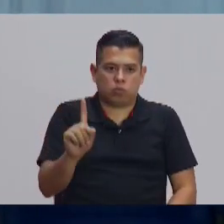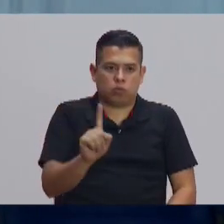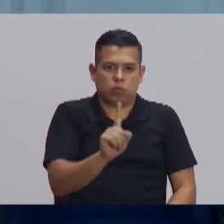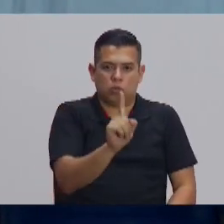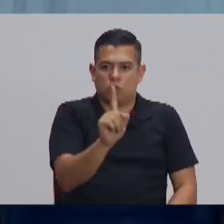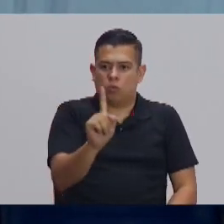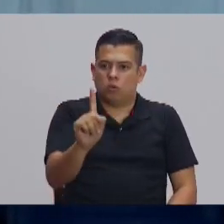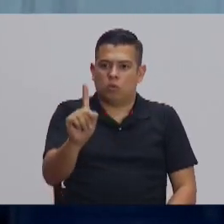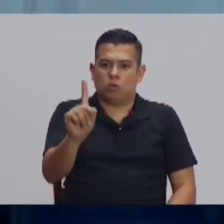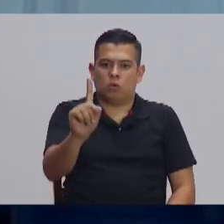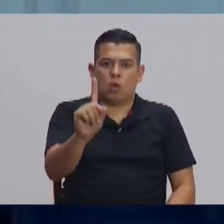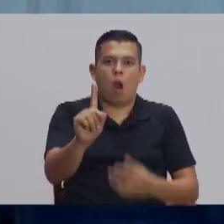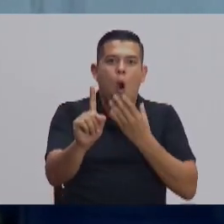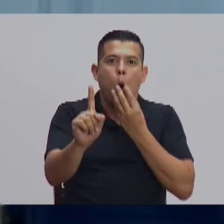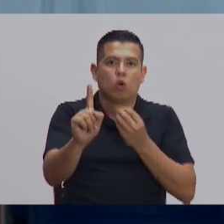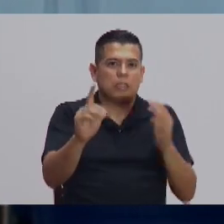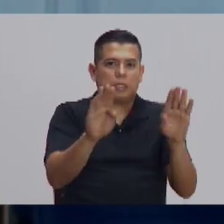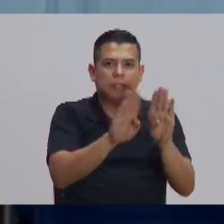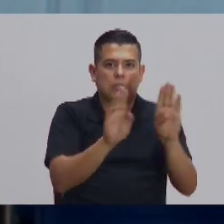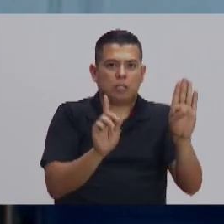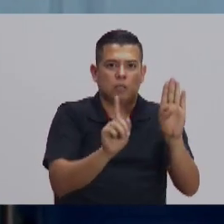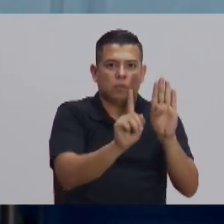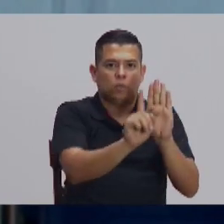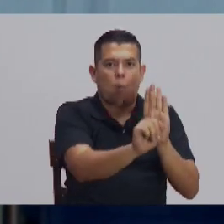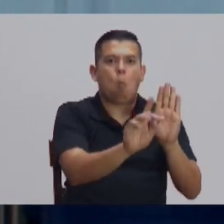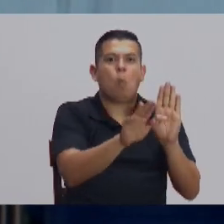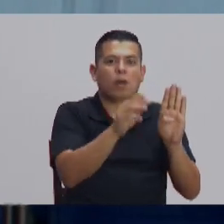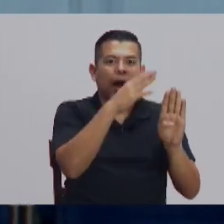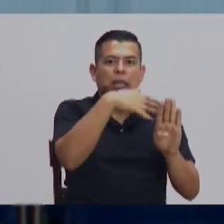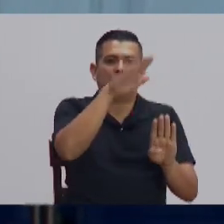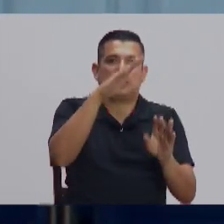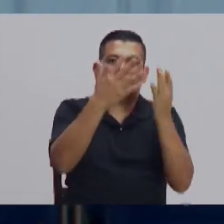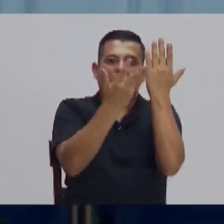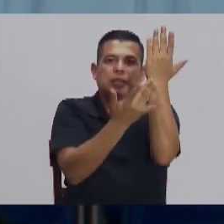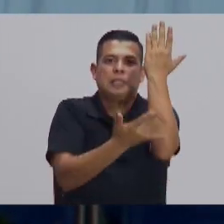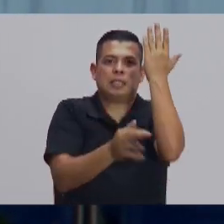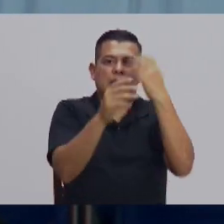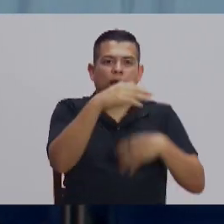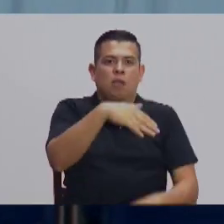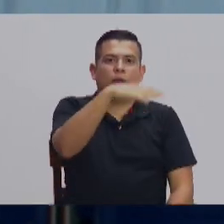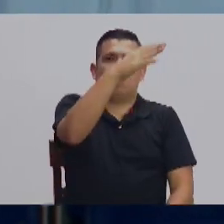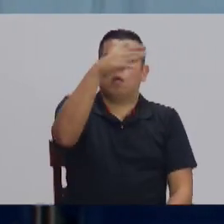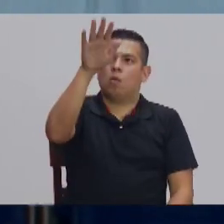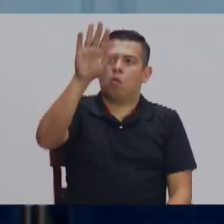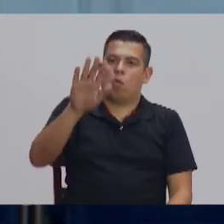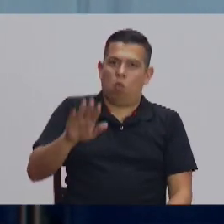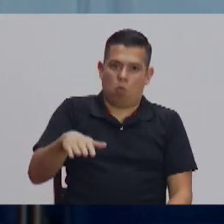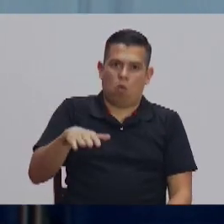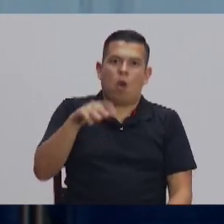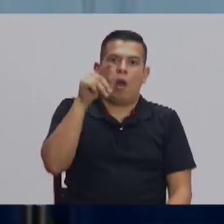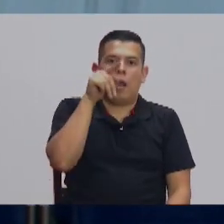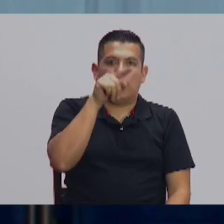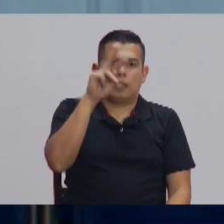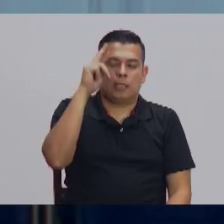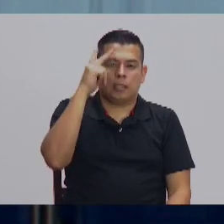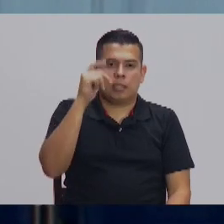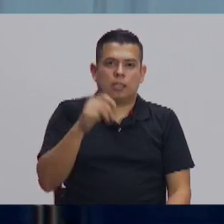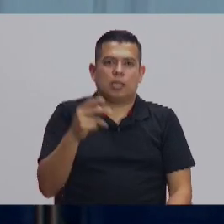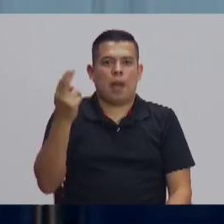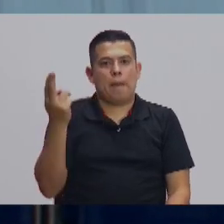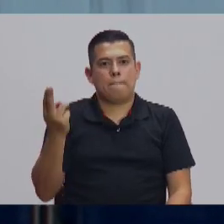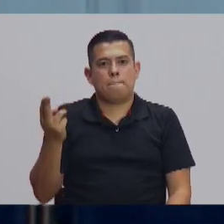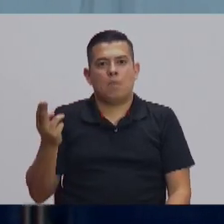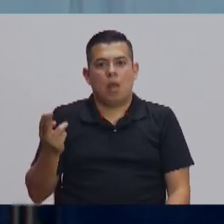muerte no entro y no entro porque había sangre porque la sangre era el perdón de los